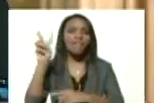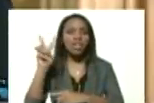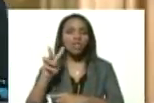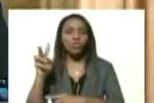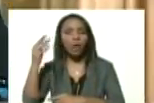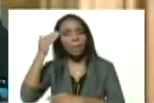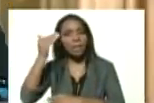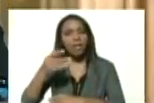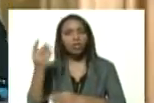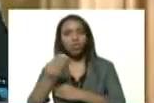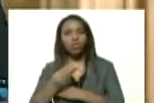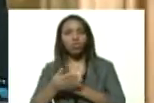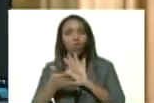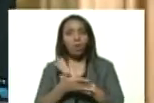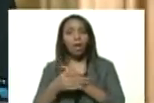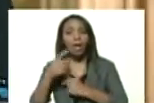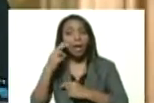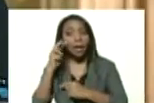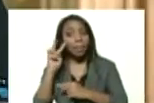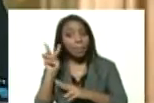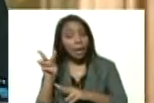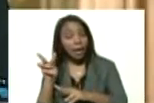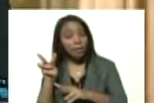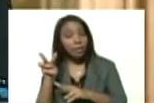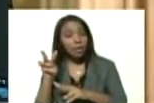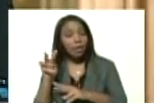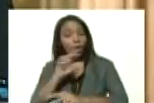oído fuerza armada nacional bolivariana